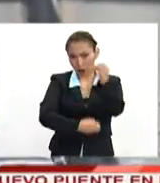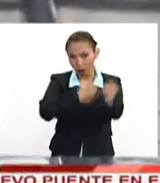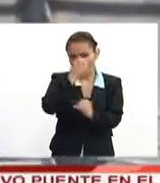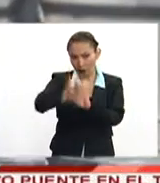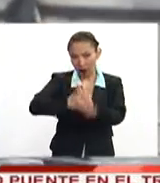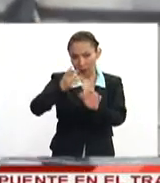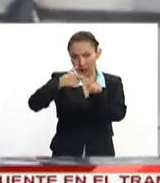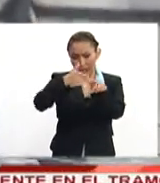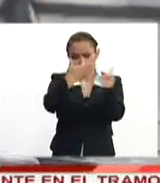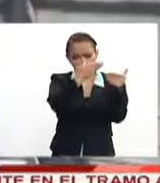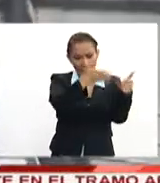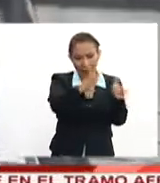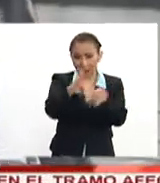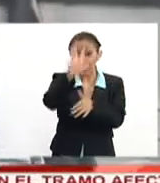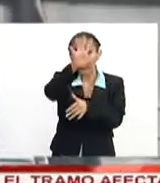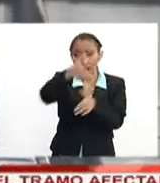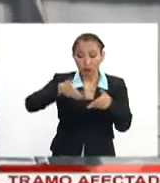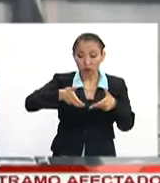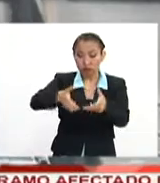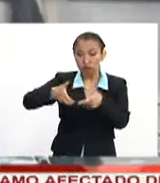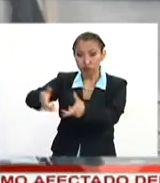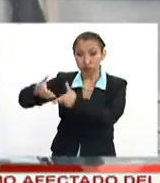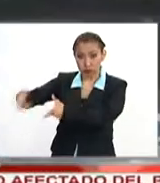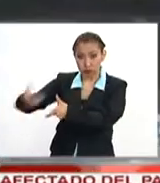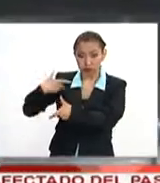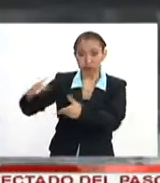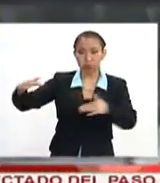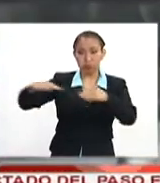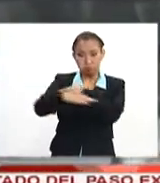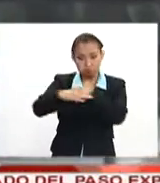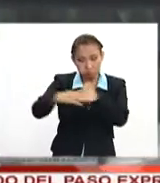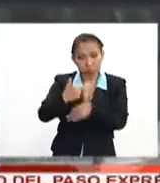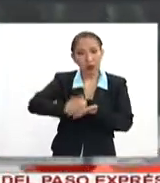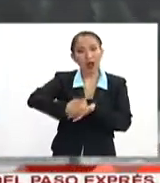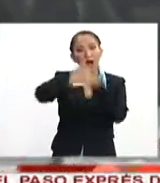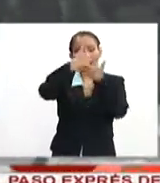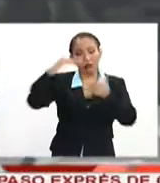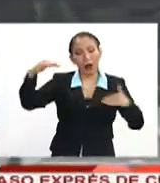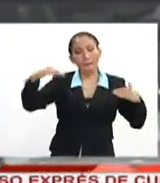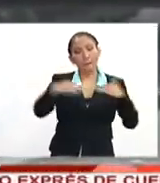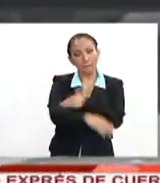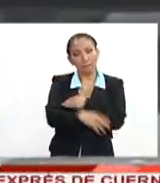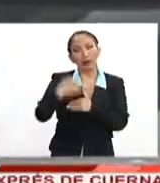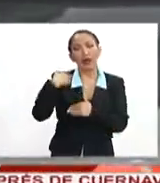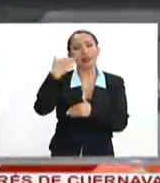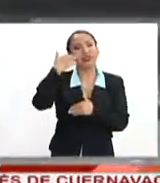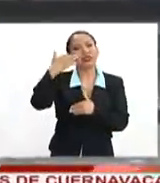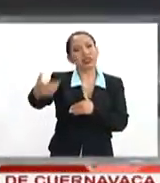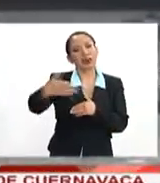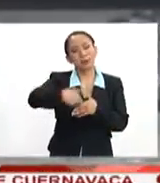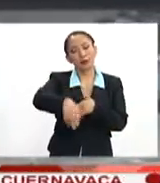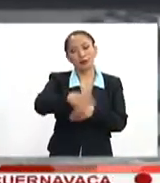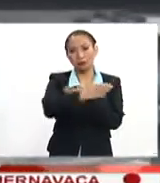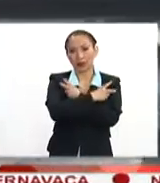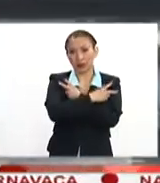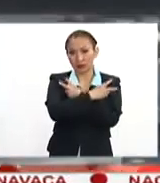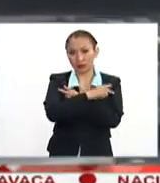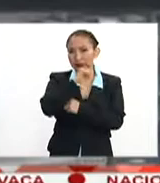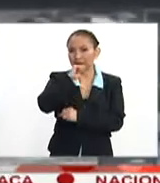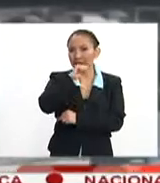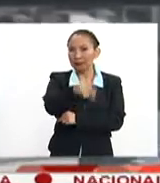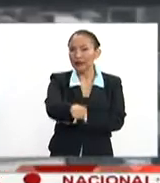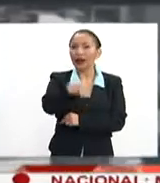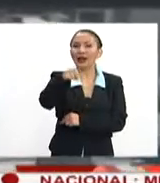se van a mantener abiertos 5 carriles a la circulación, lo que va a permitir el flujo vehicular en la temporada vacacional.